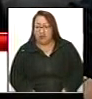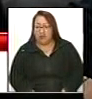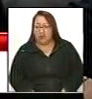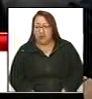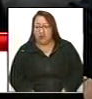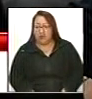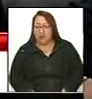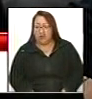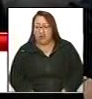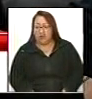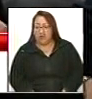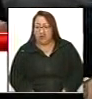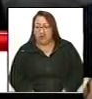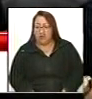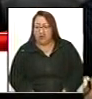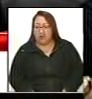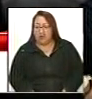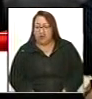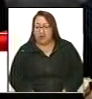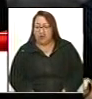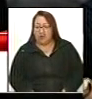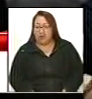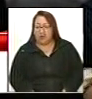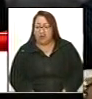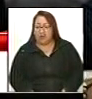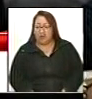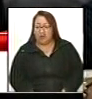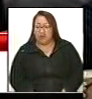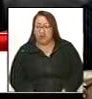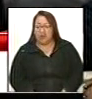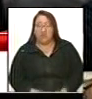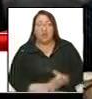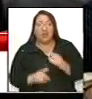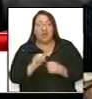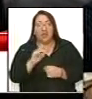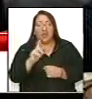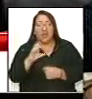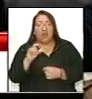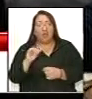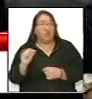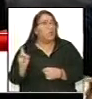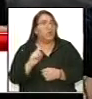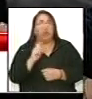que tomar en cuenta, que parece a veces no se toma en cuenta, que Indecopi